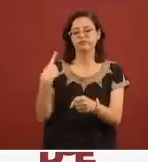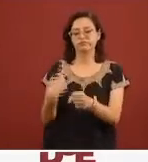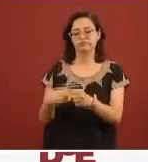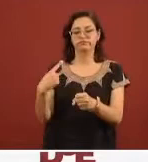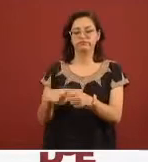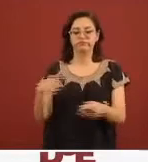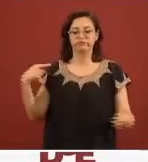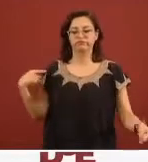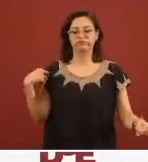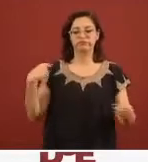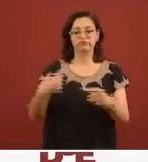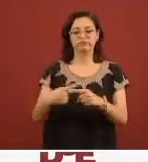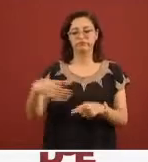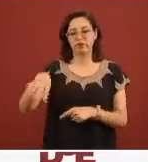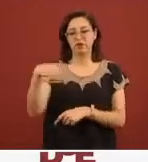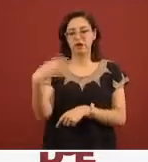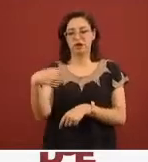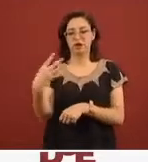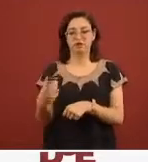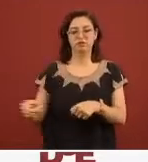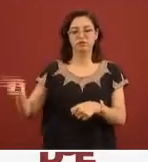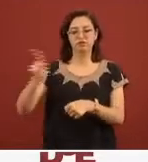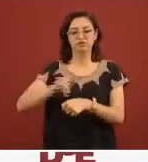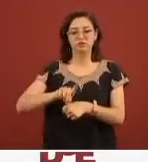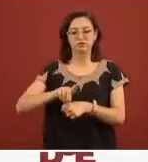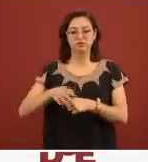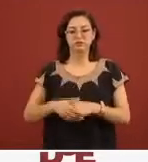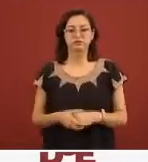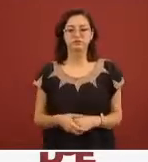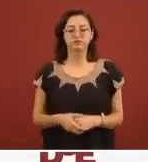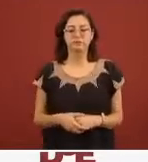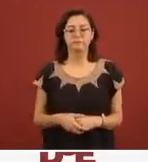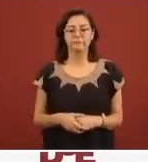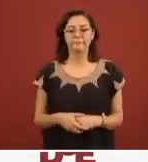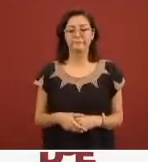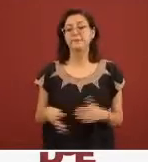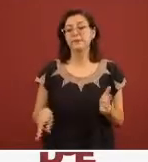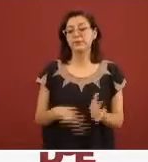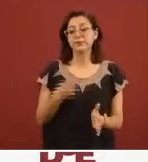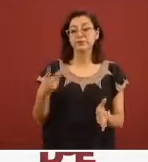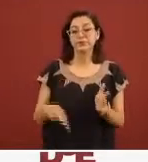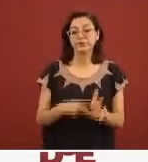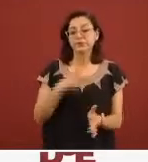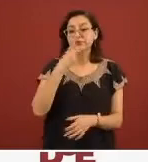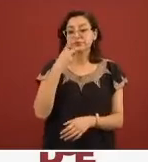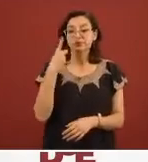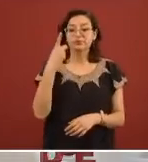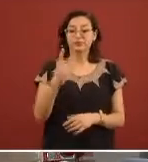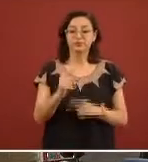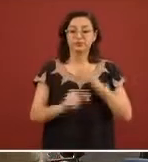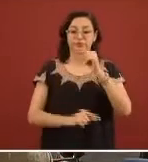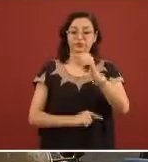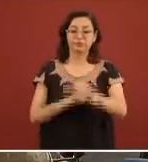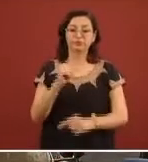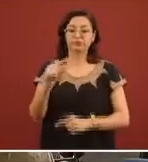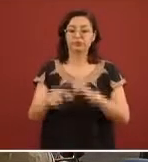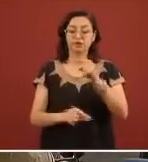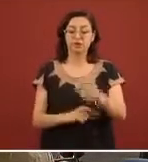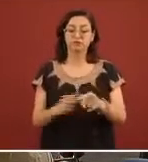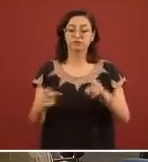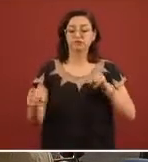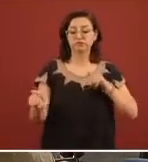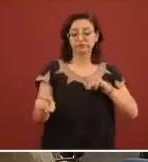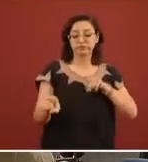confirmados en los últimos 14 días. Como hemos venido comentando, va a llegar el momento en que estas